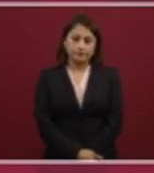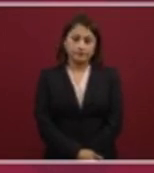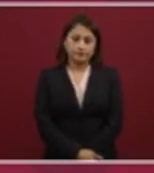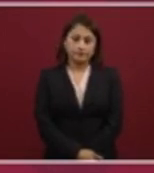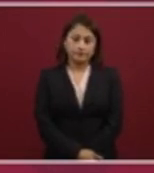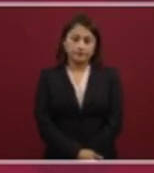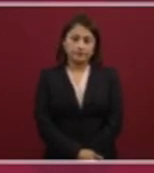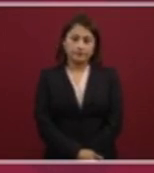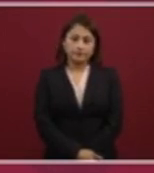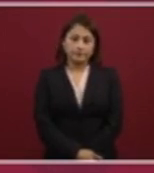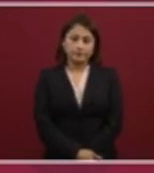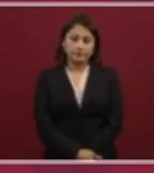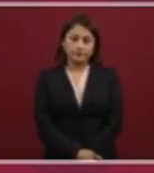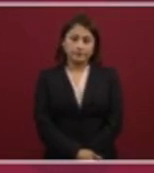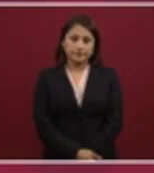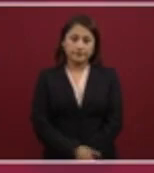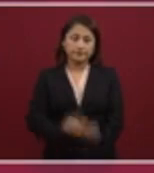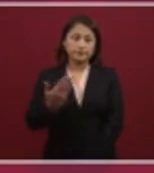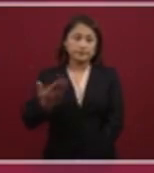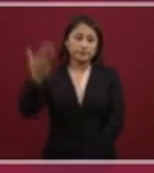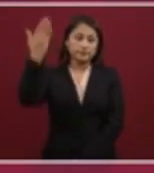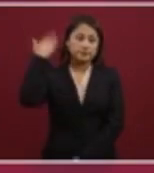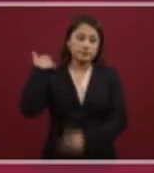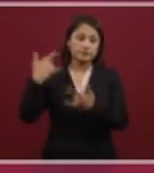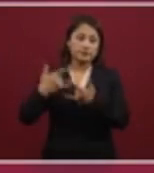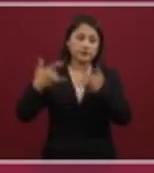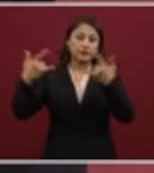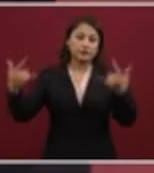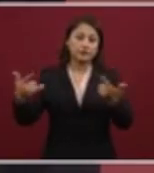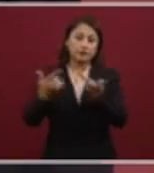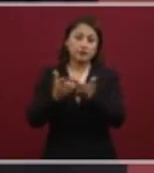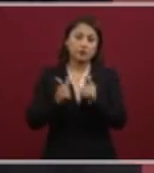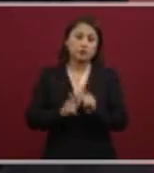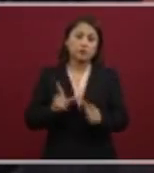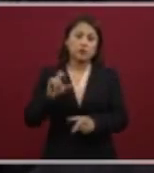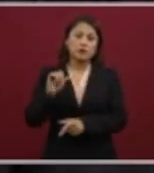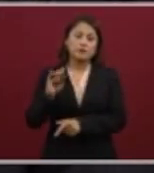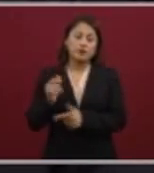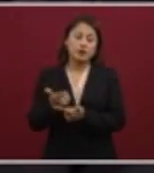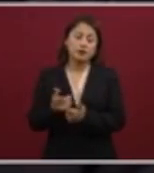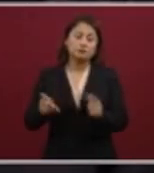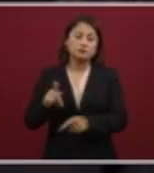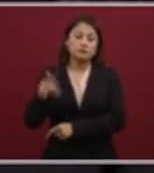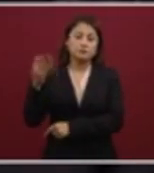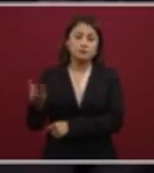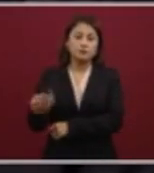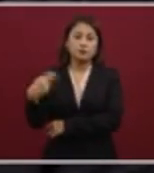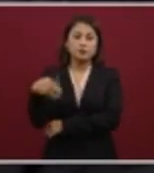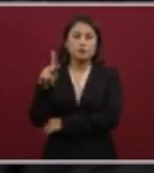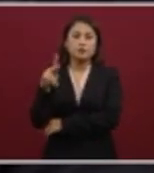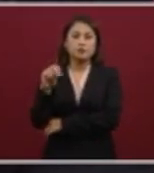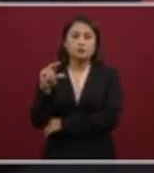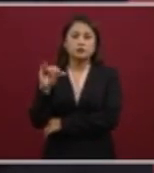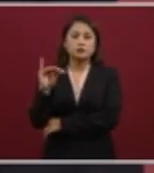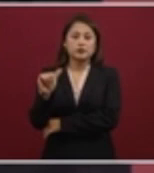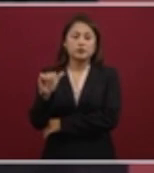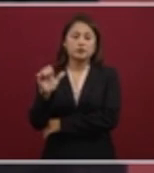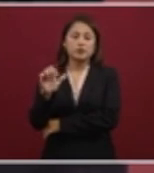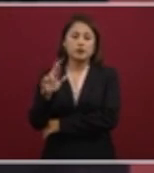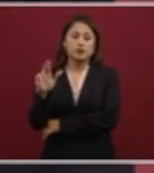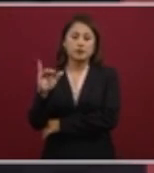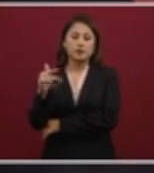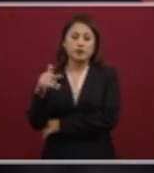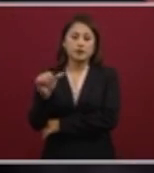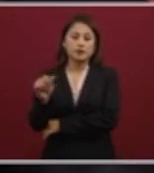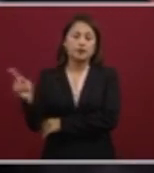un liberal ponciano Arriaga, entre más me golpean,